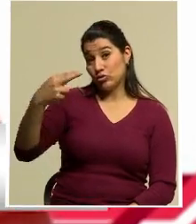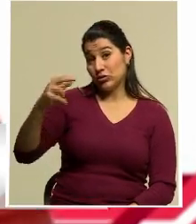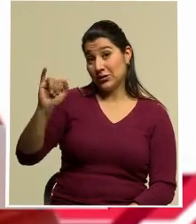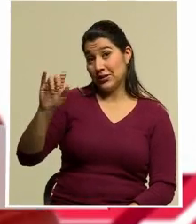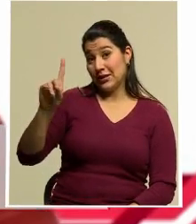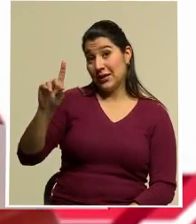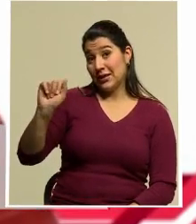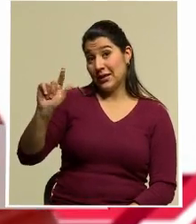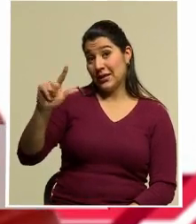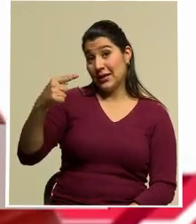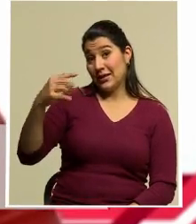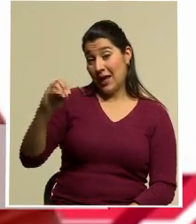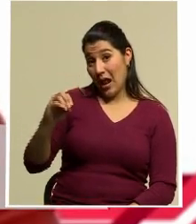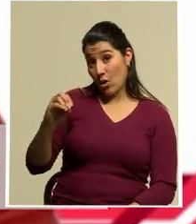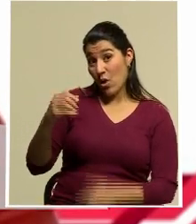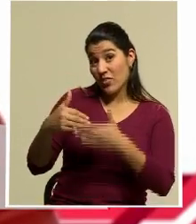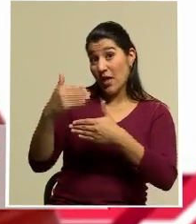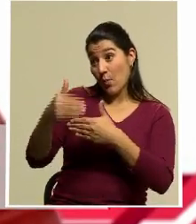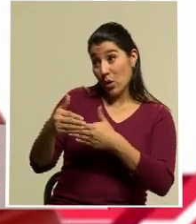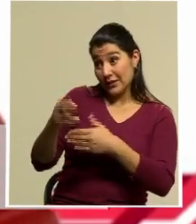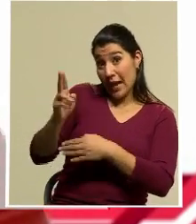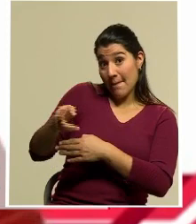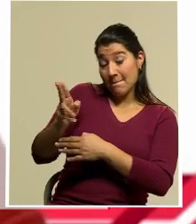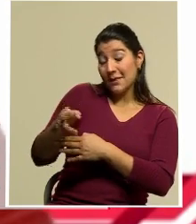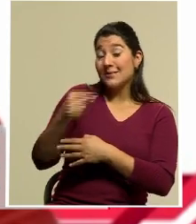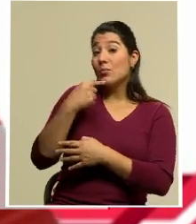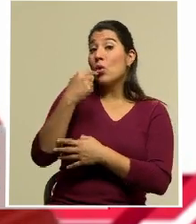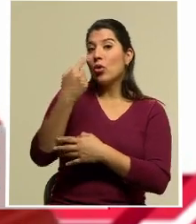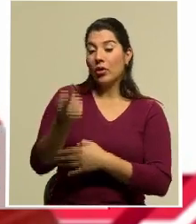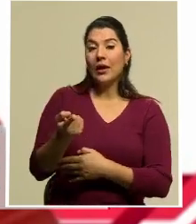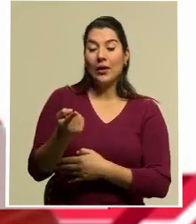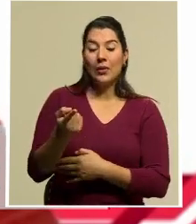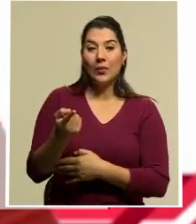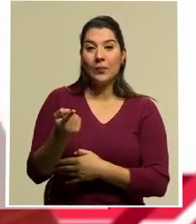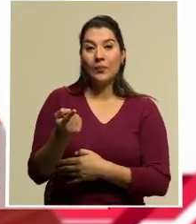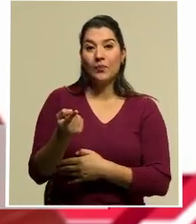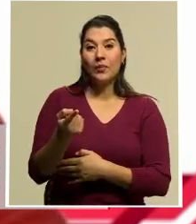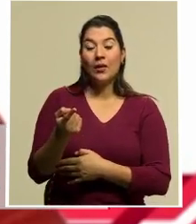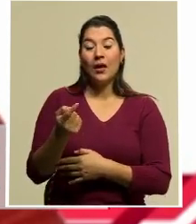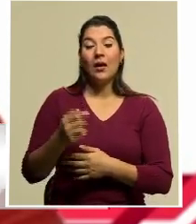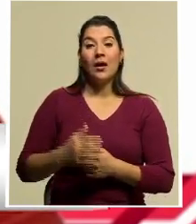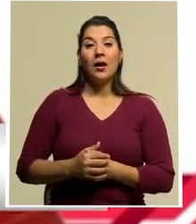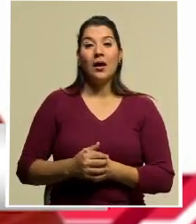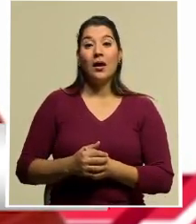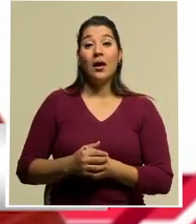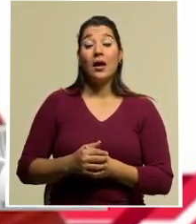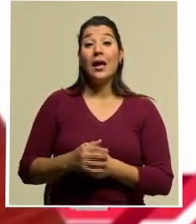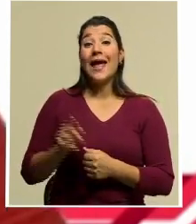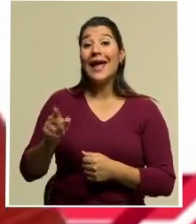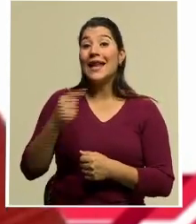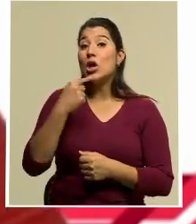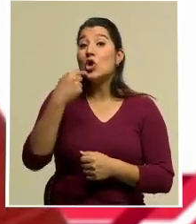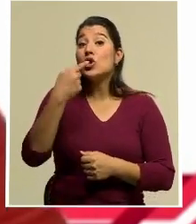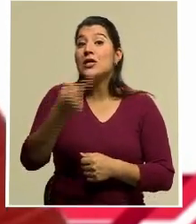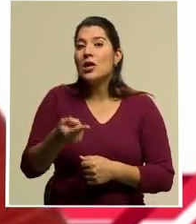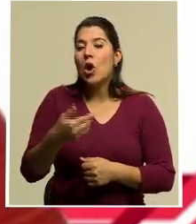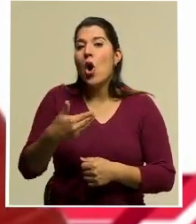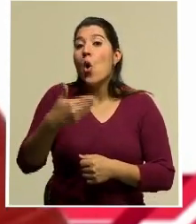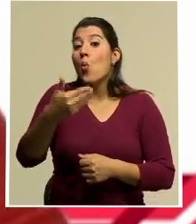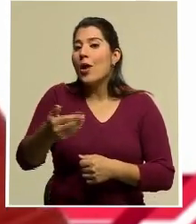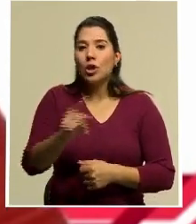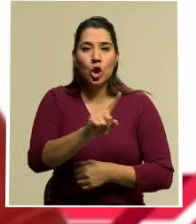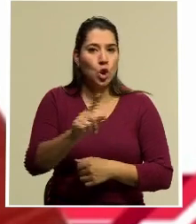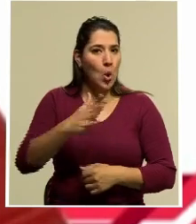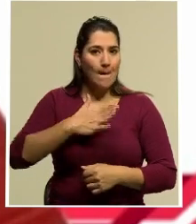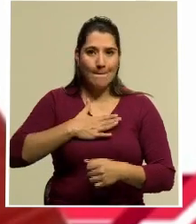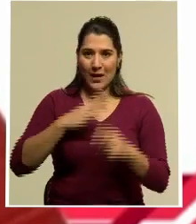lo indicó públicamente en su momento, lo señaló cuando no me conocí, fue